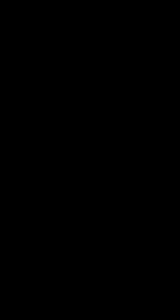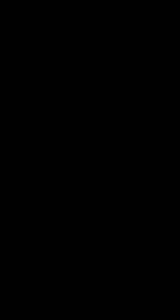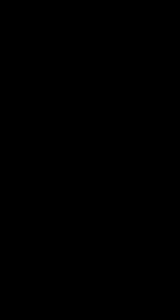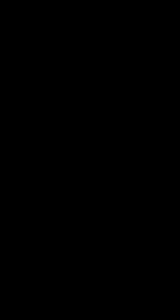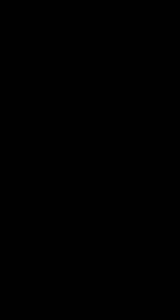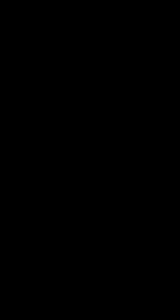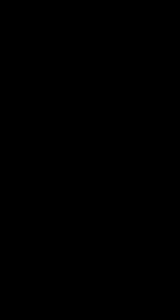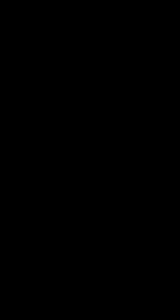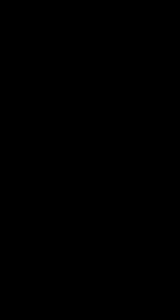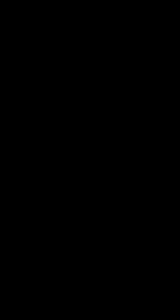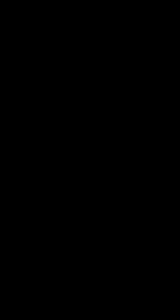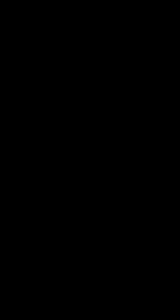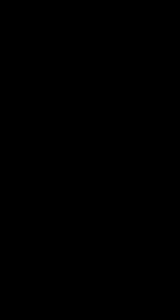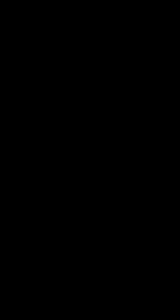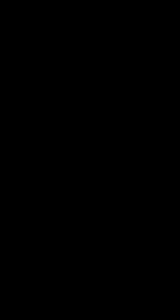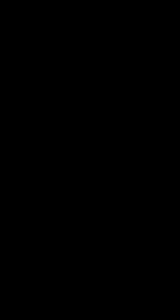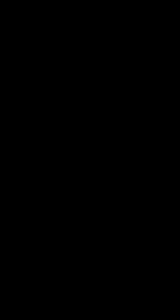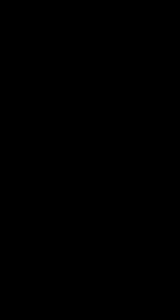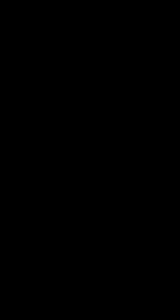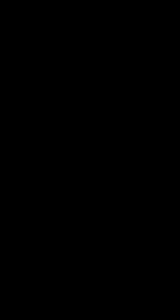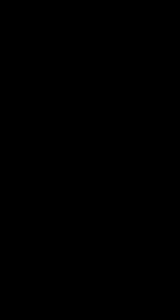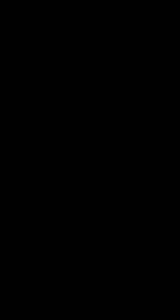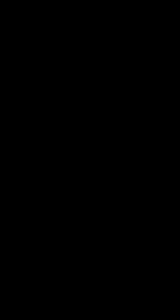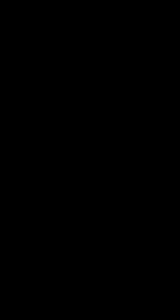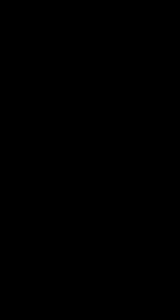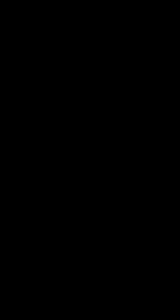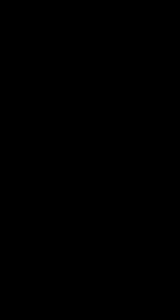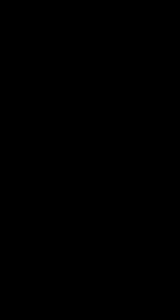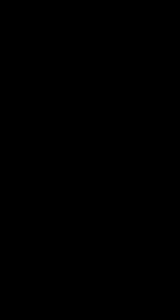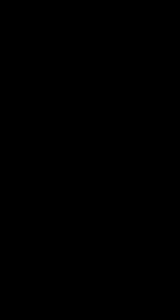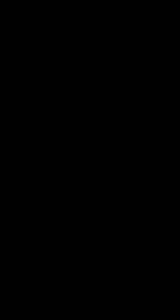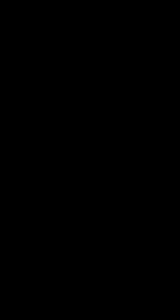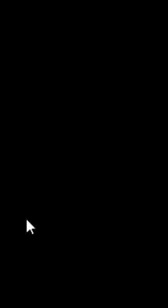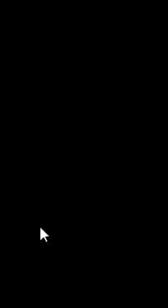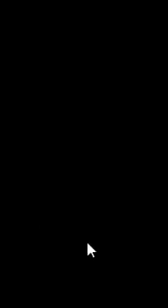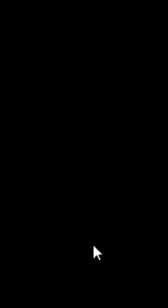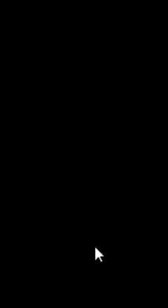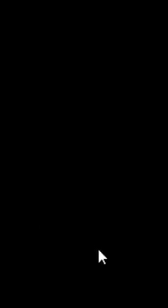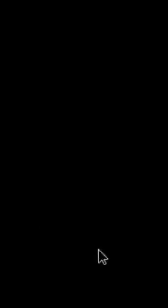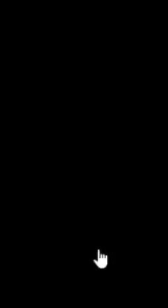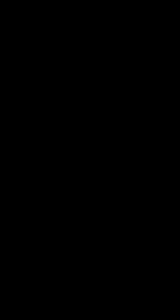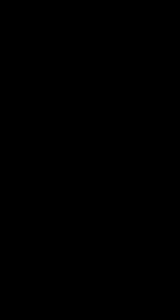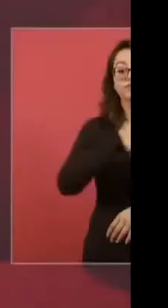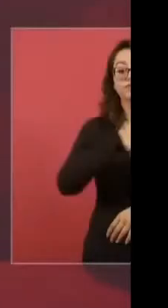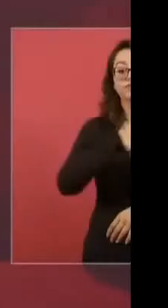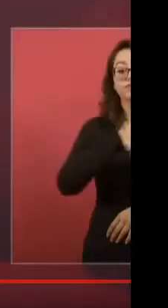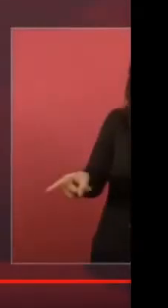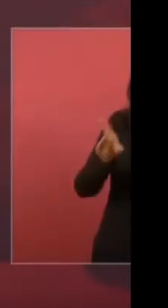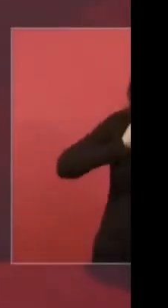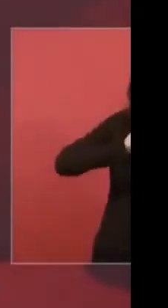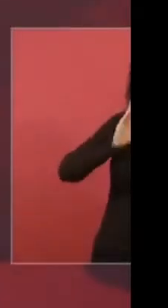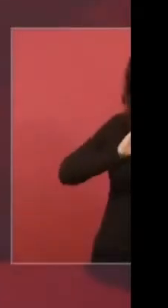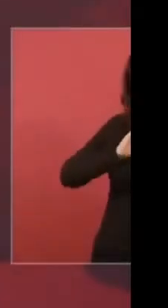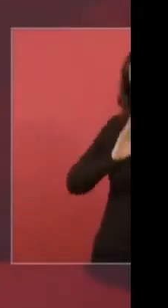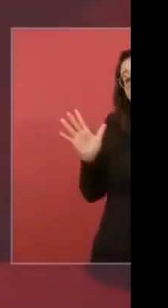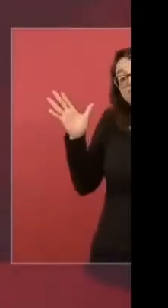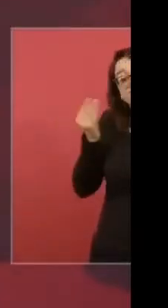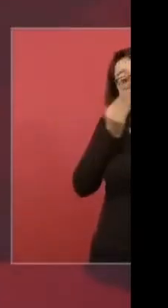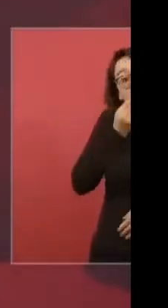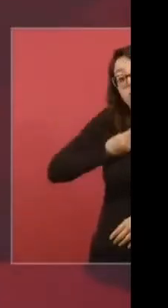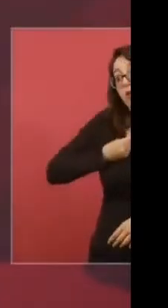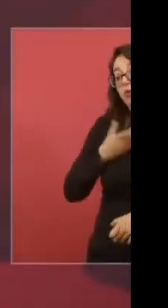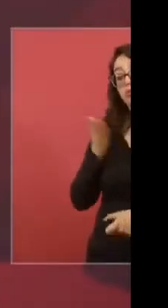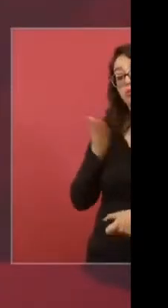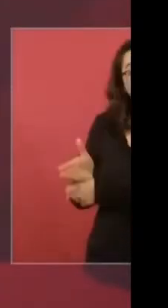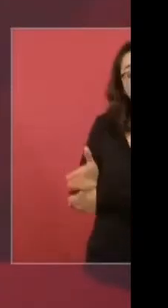ustedes ya expresaron todavía hay un trasfondo más donde están invitando ahora a los muchachos a que vistan ropa